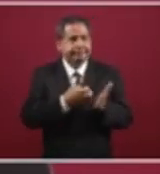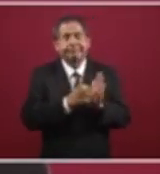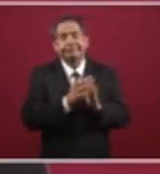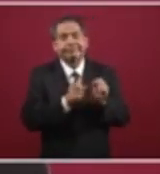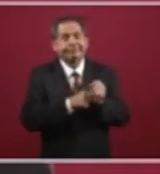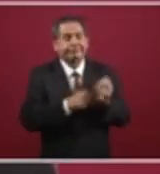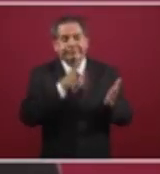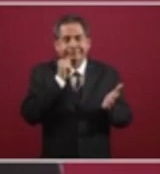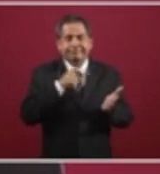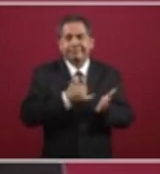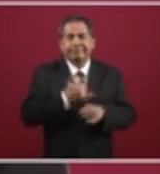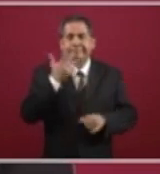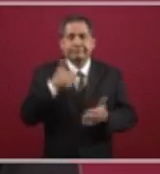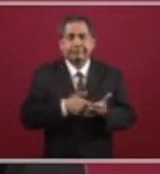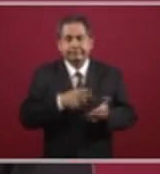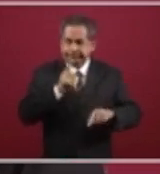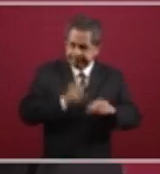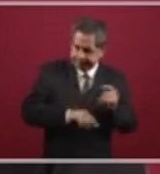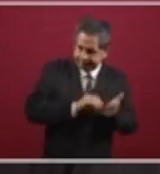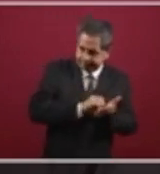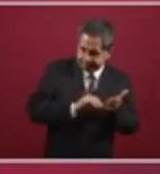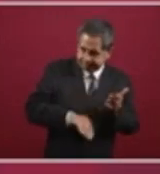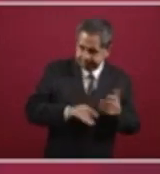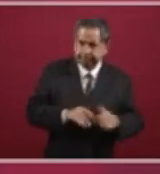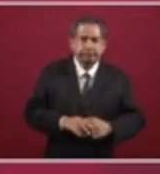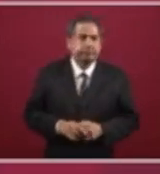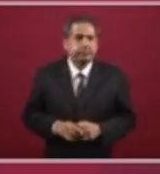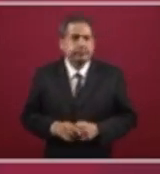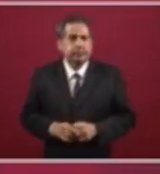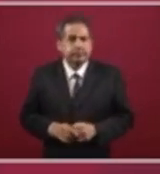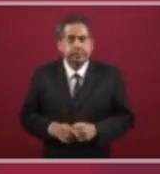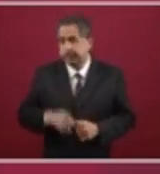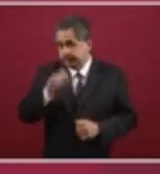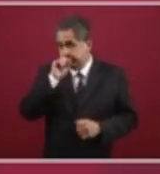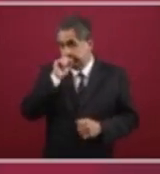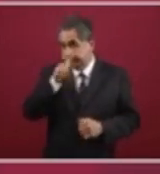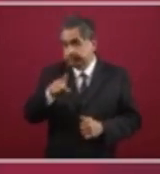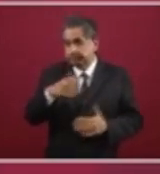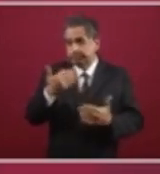eliminar. También está pendiente